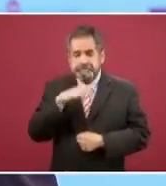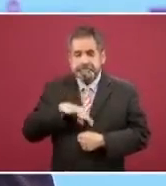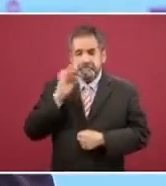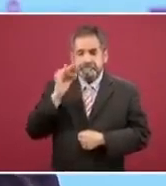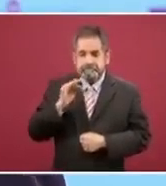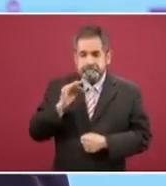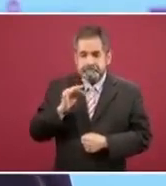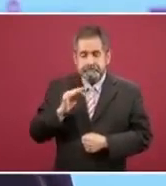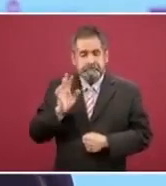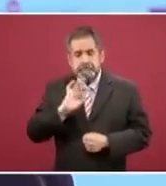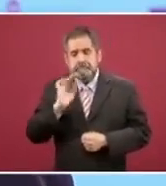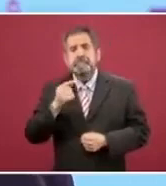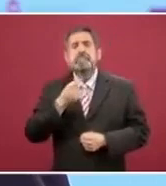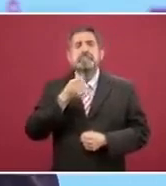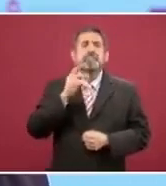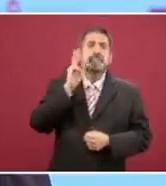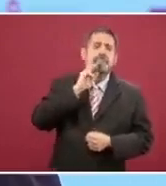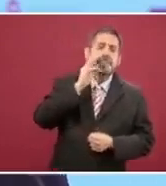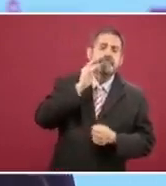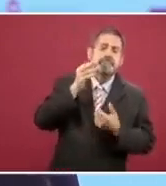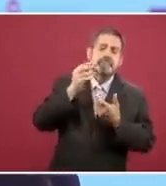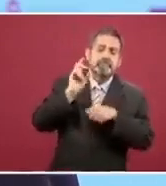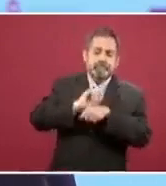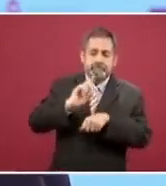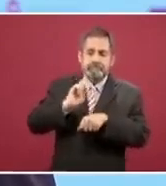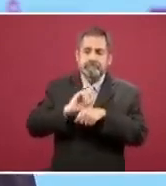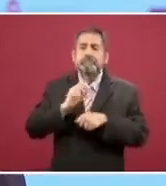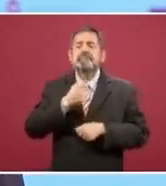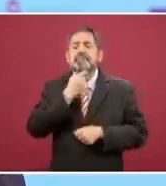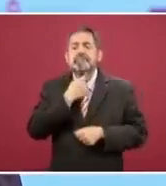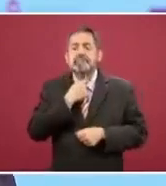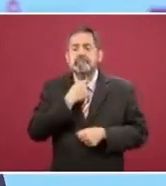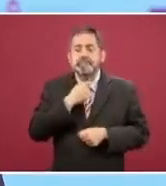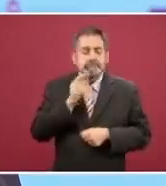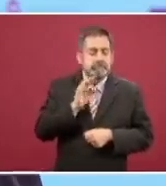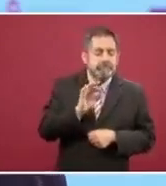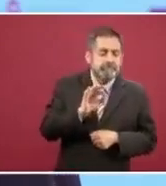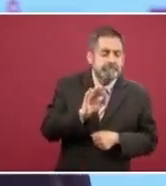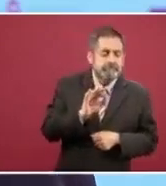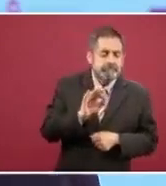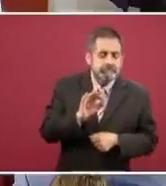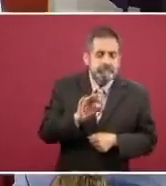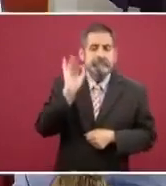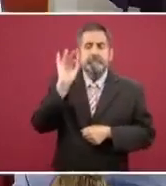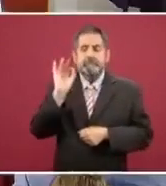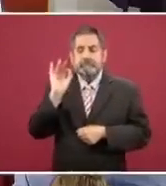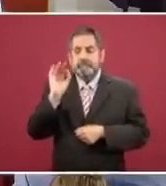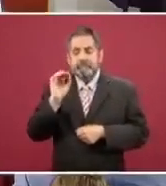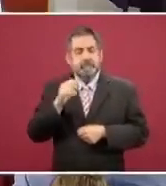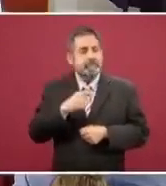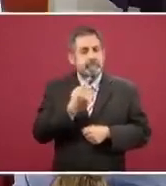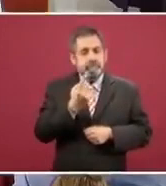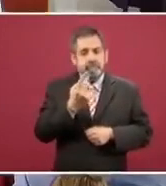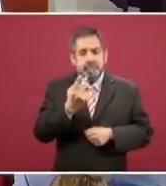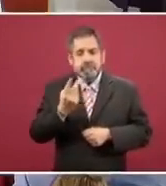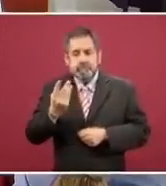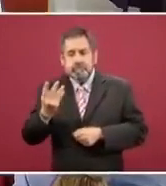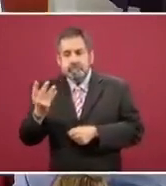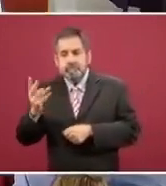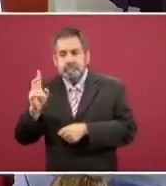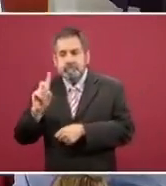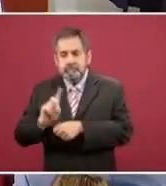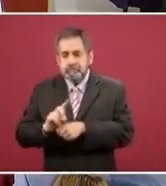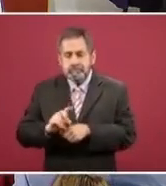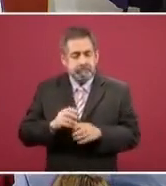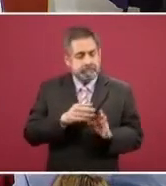si hiciéramos pruebas en la garganta todos los días, hasta que encontramos el primer día en que hay virus, también